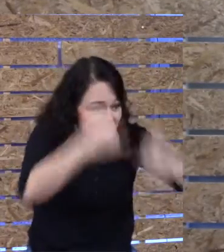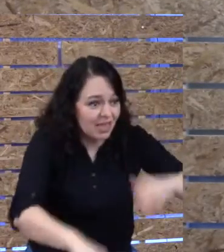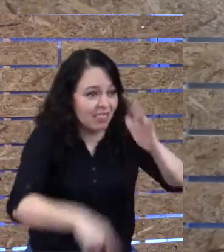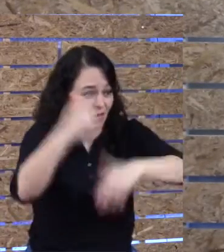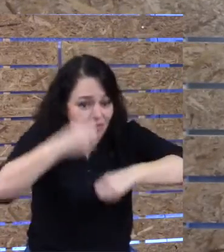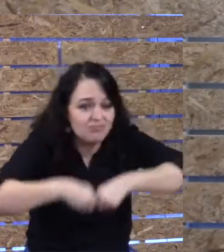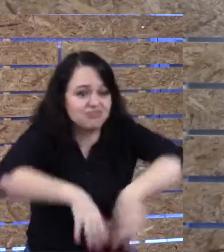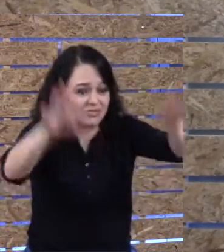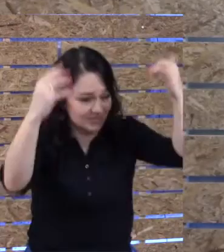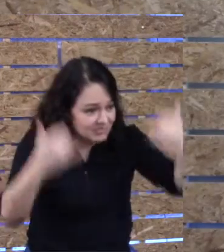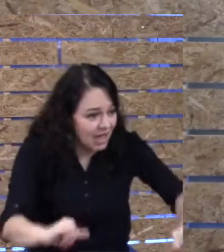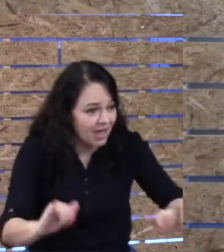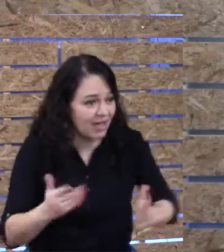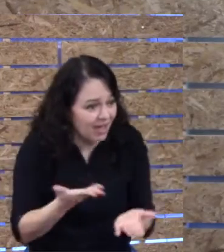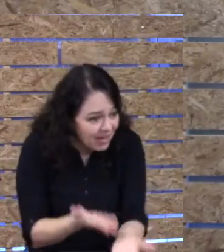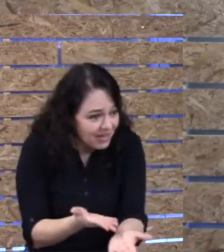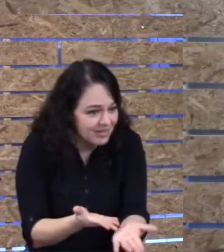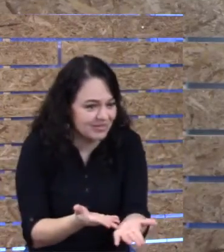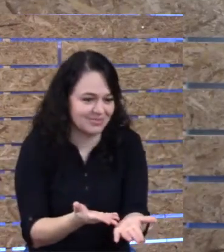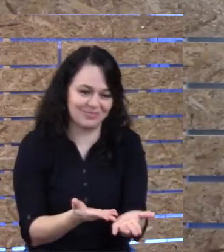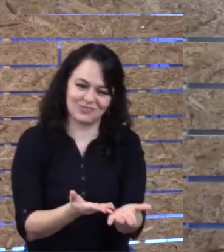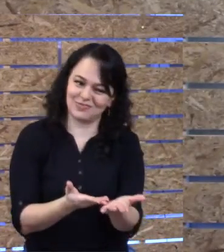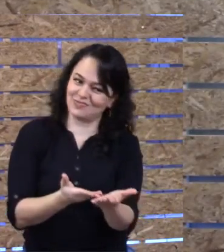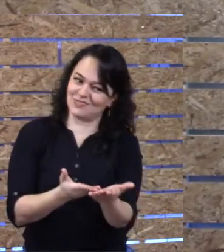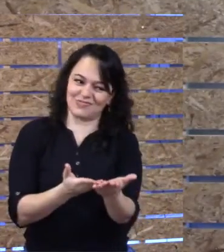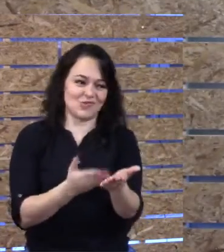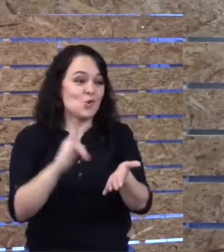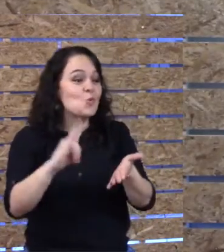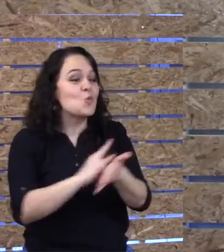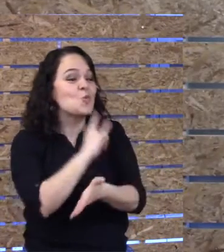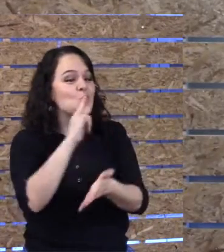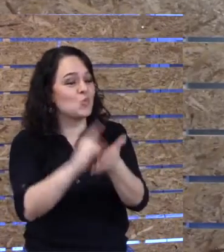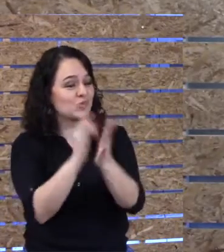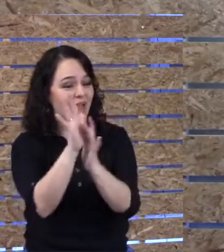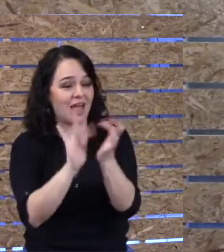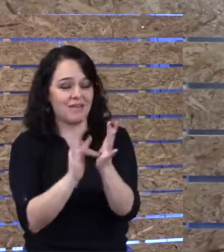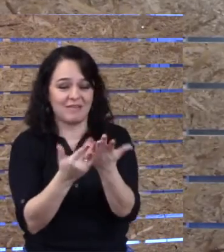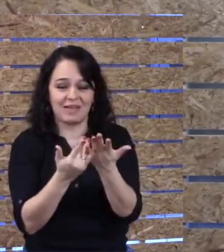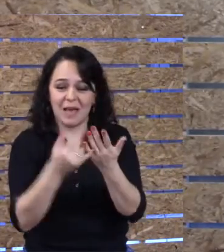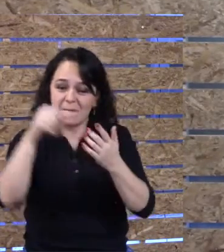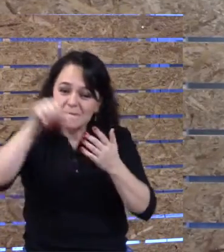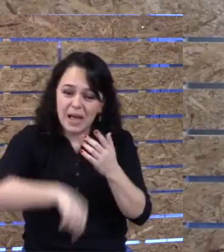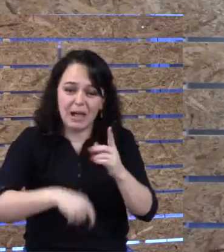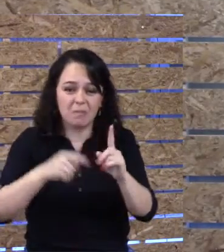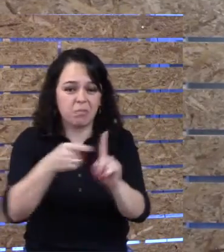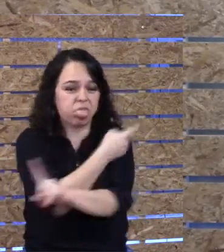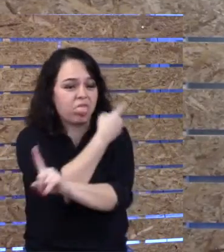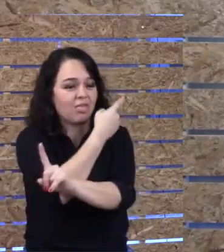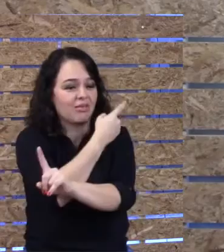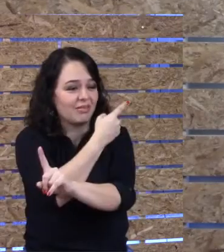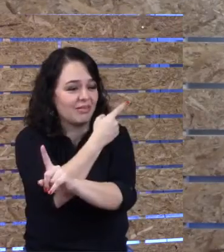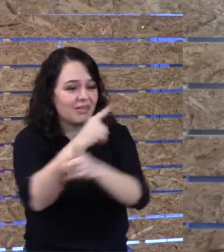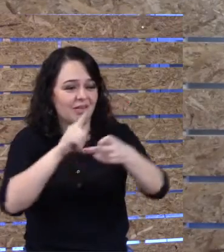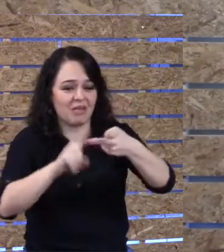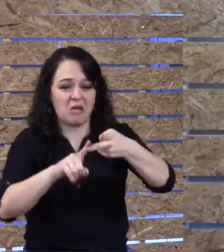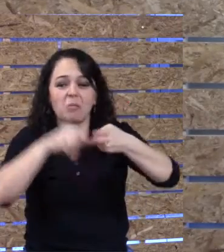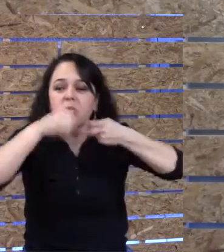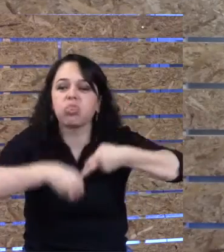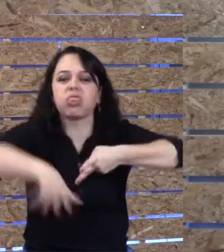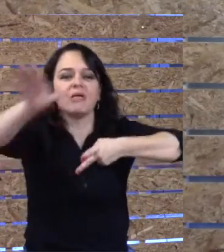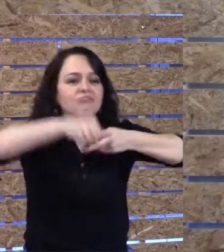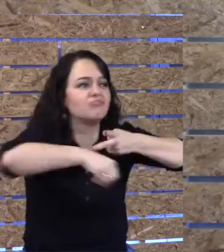Es un uso vano de la palabra de Dios cuando la tiramos a todo el mundo sin importar a quién cae, sin